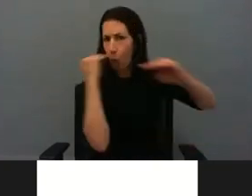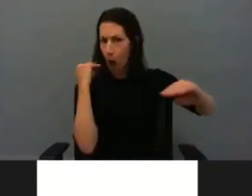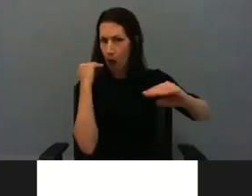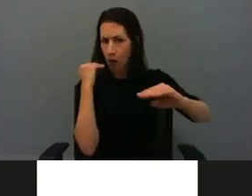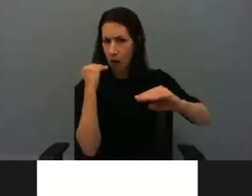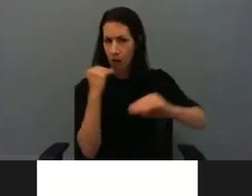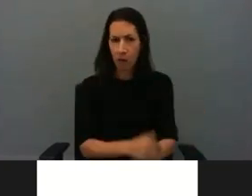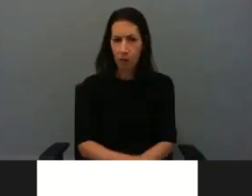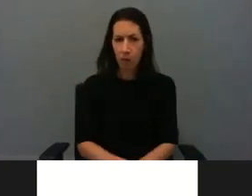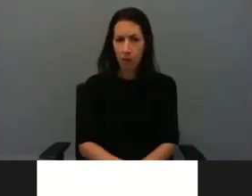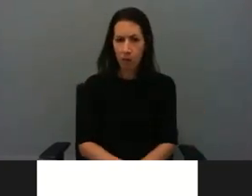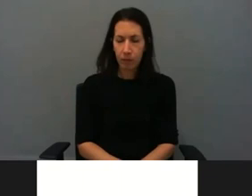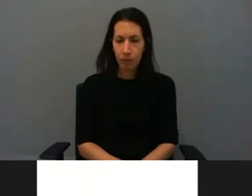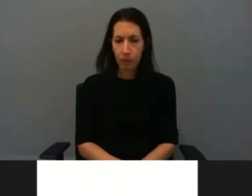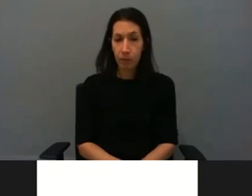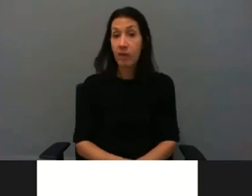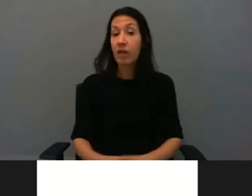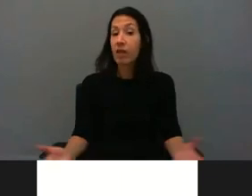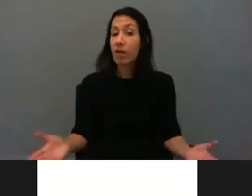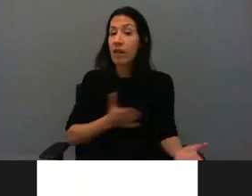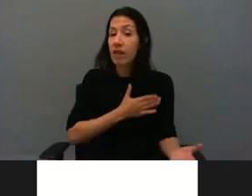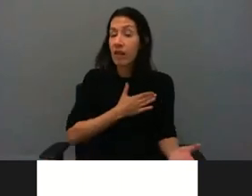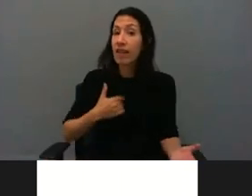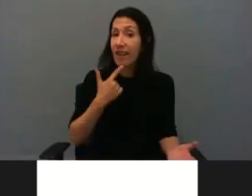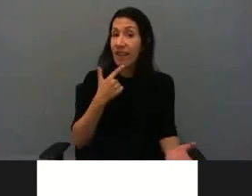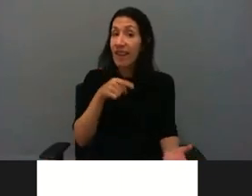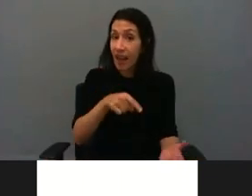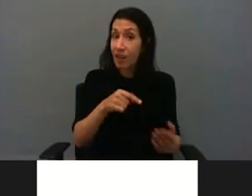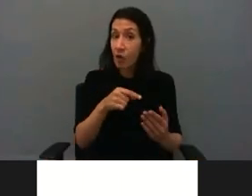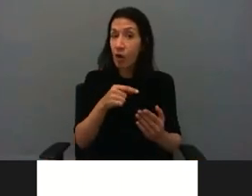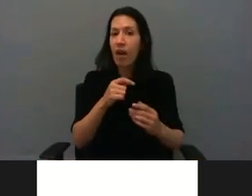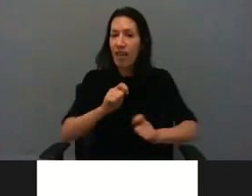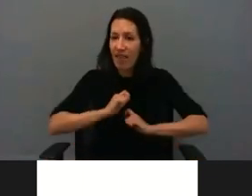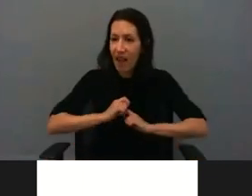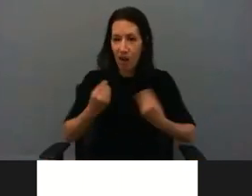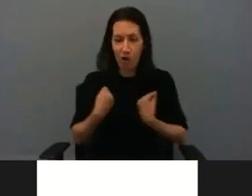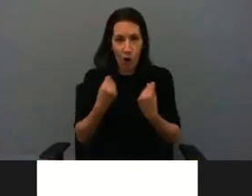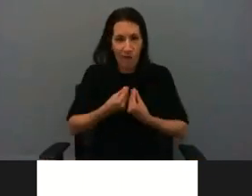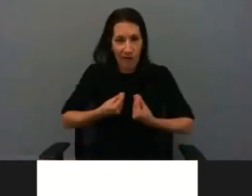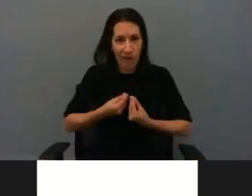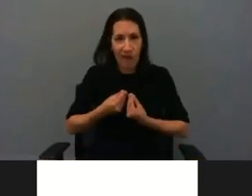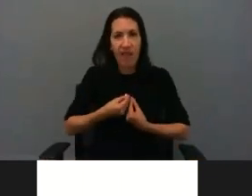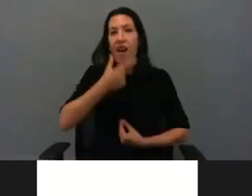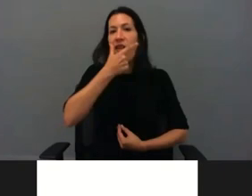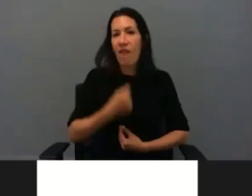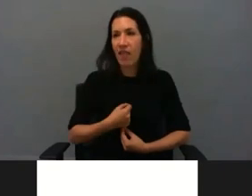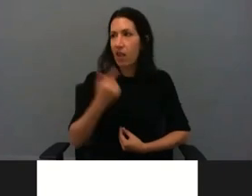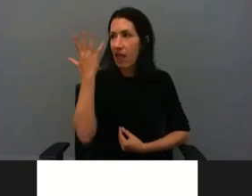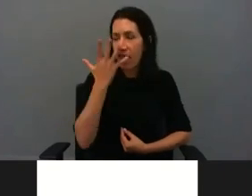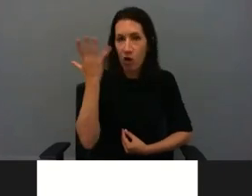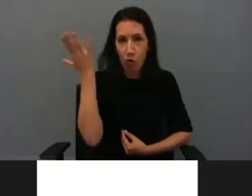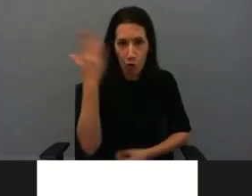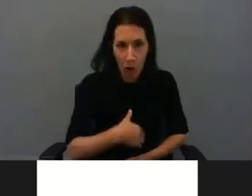que todos nosotros, lo cual facilita mucho la convivencia, porque no hay celos, no